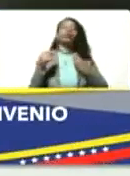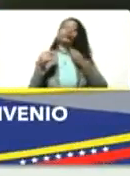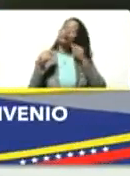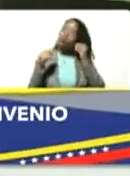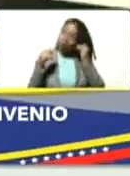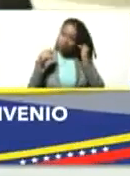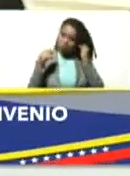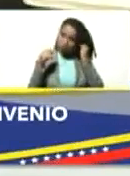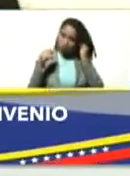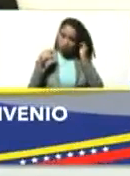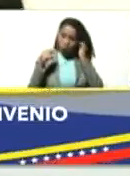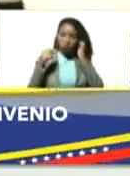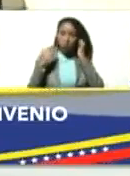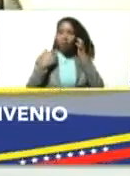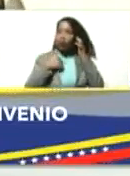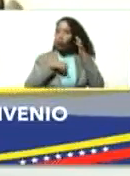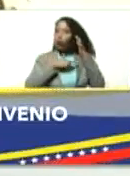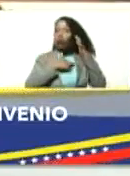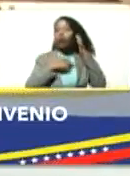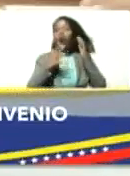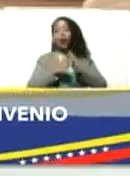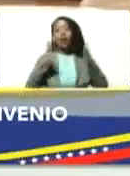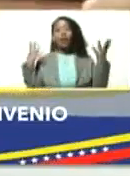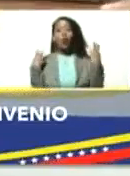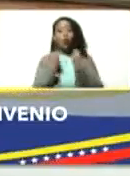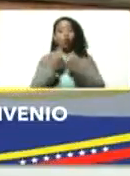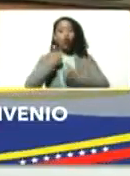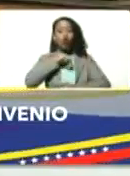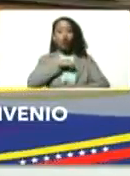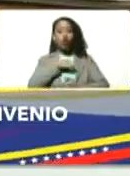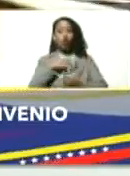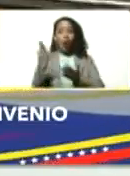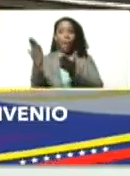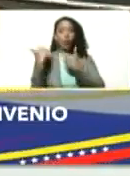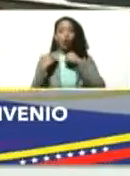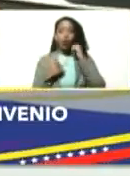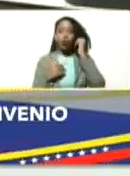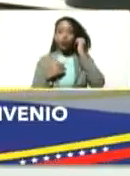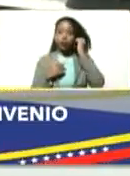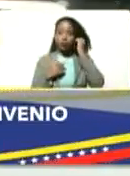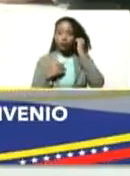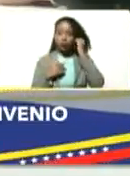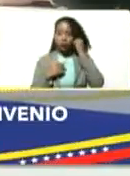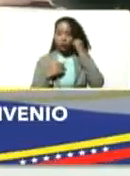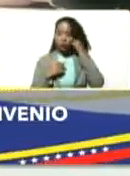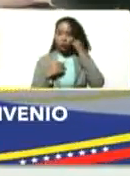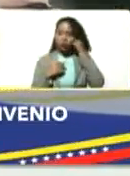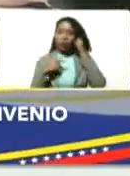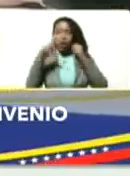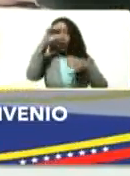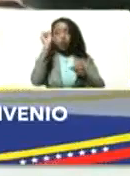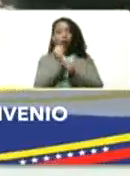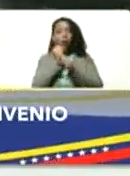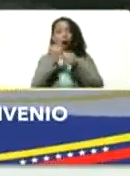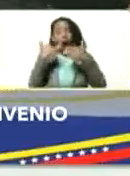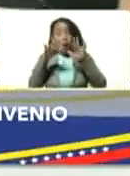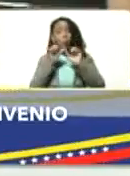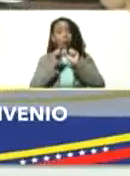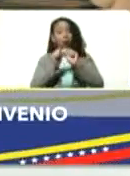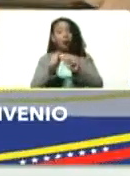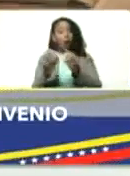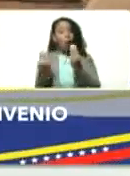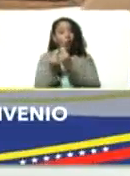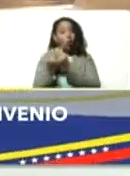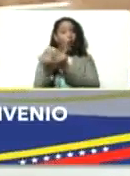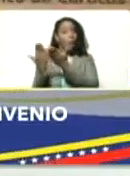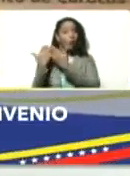de nuestros gigantes que estuvieron aquí a nuestro lado y con su obra aún se mantiene a nuestro lado. Si algo